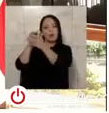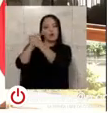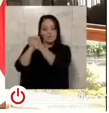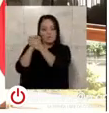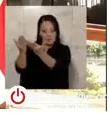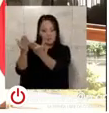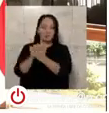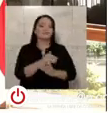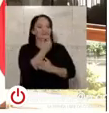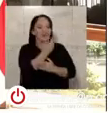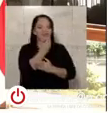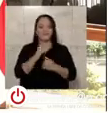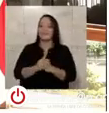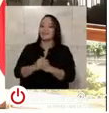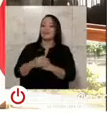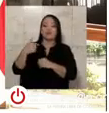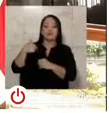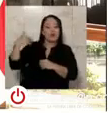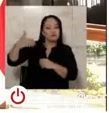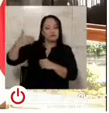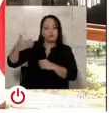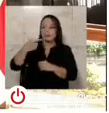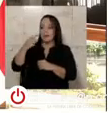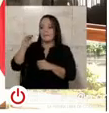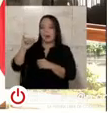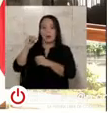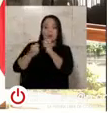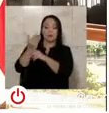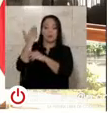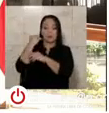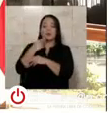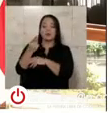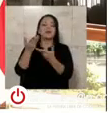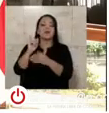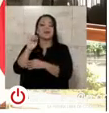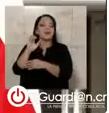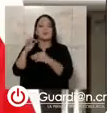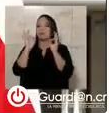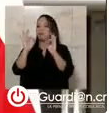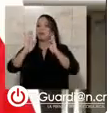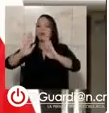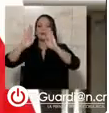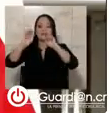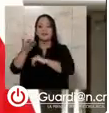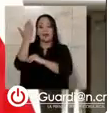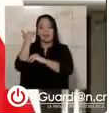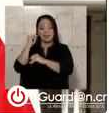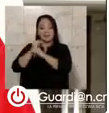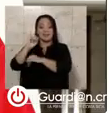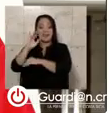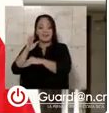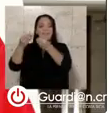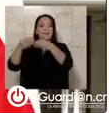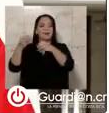gracias. Yo digo, he estado diciendo desde mayo del año pasado que el ICE está volando, pasó de pérdidas de